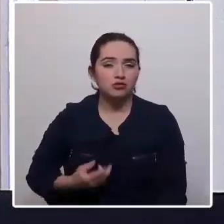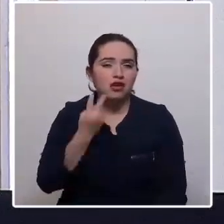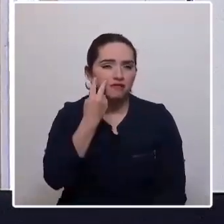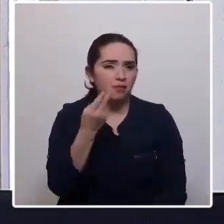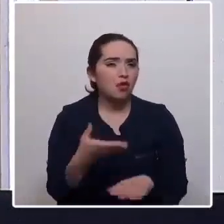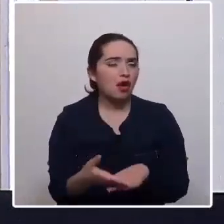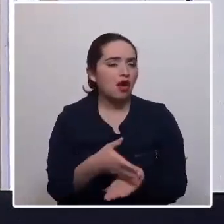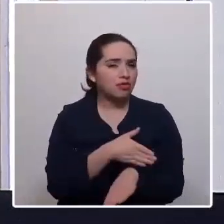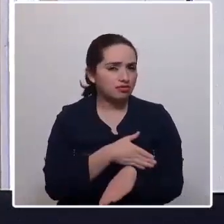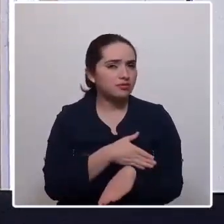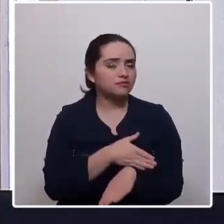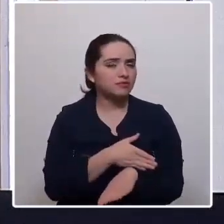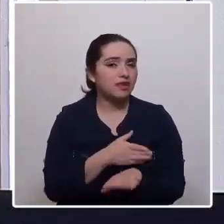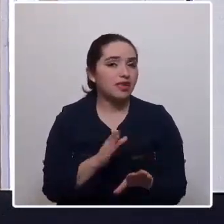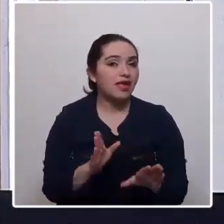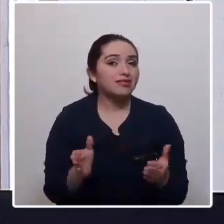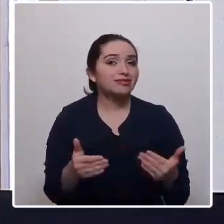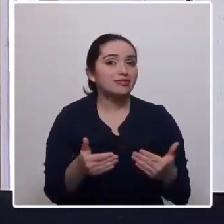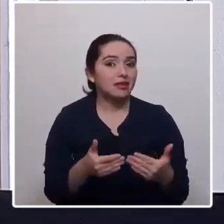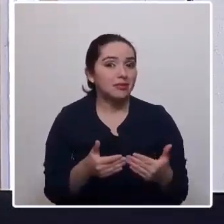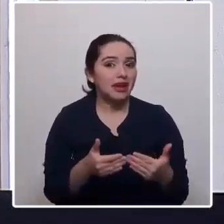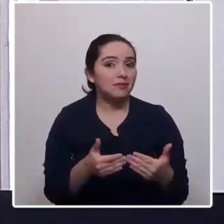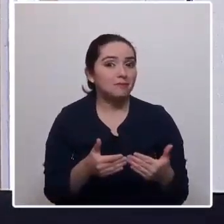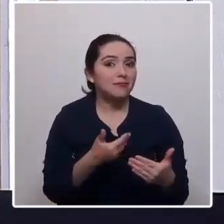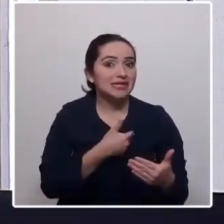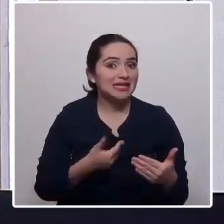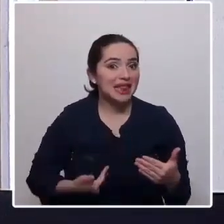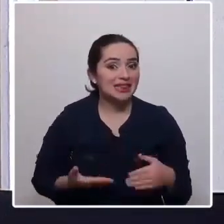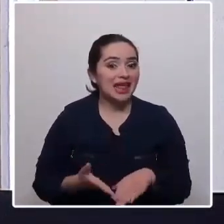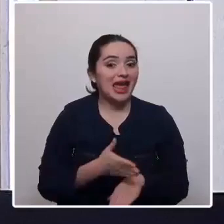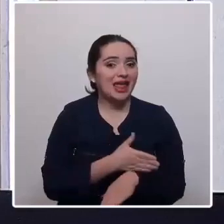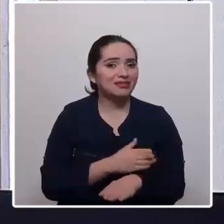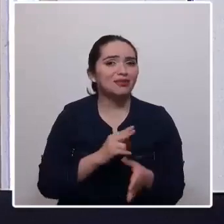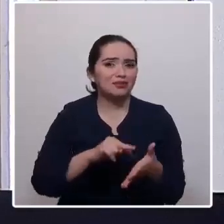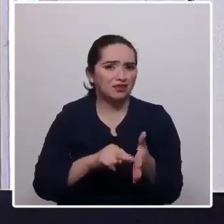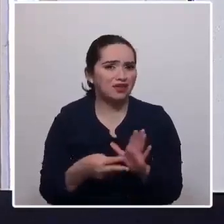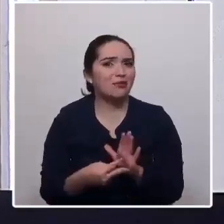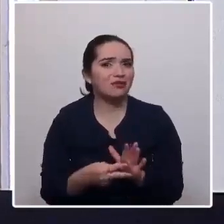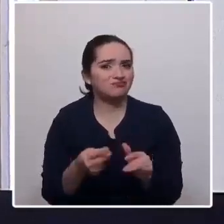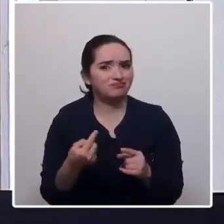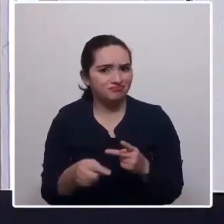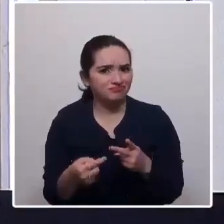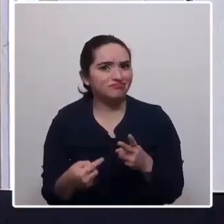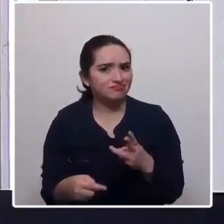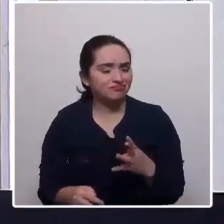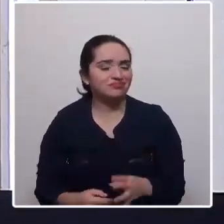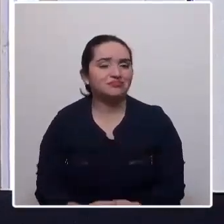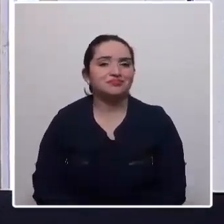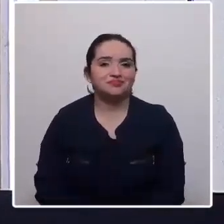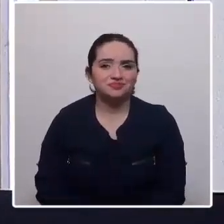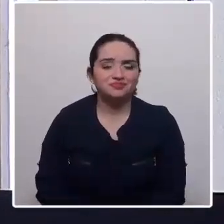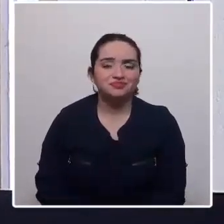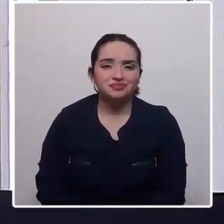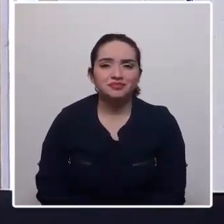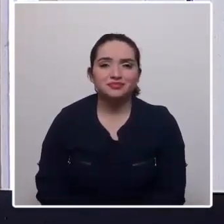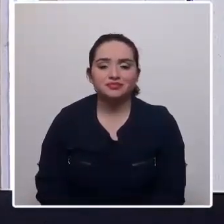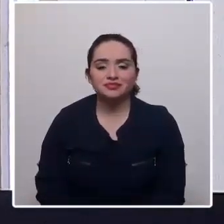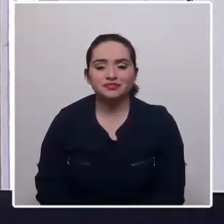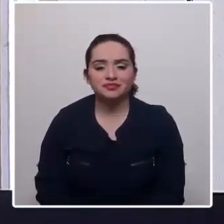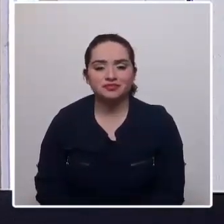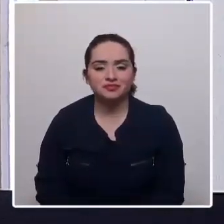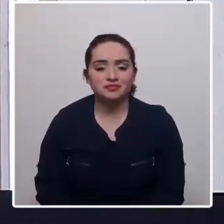de terminar el gobierno del presidente anterior, con todos los inconvenientes que esto genera. La verdad es que nosotros